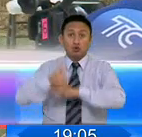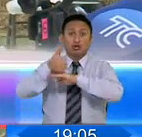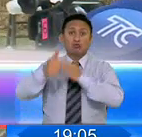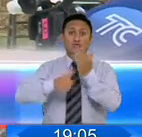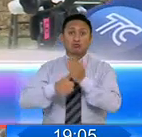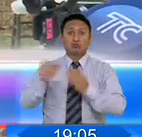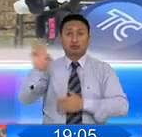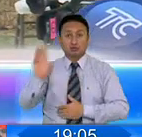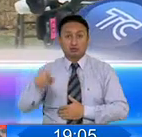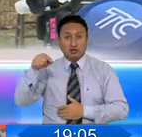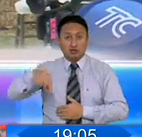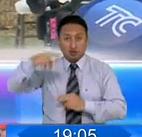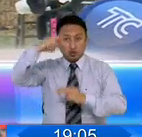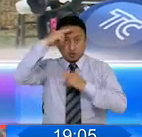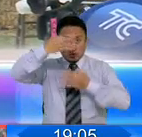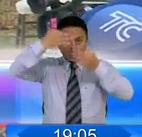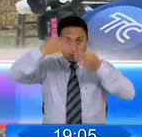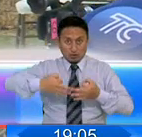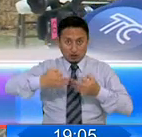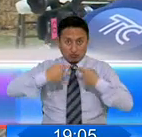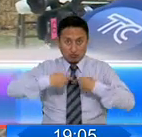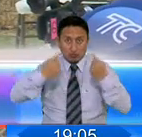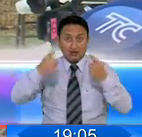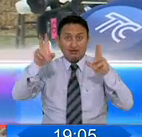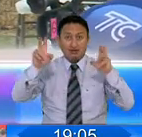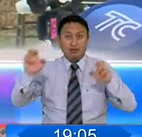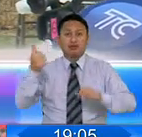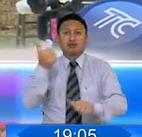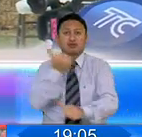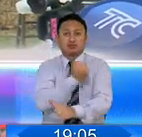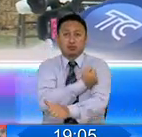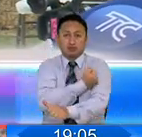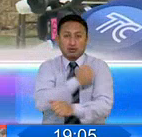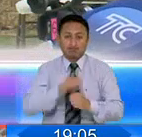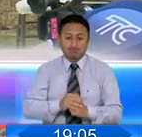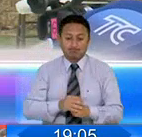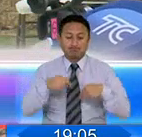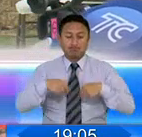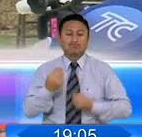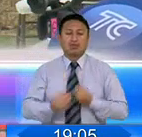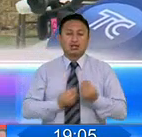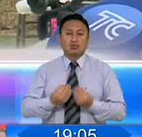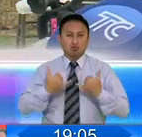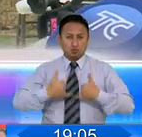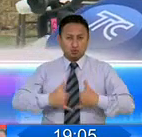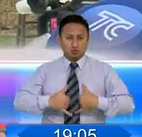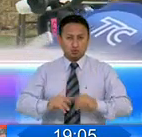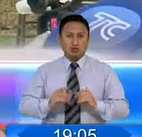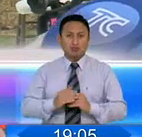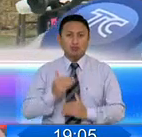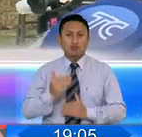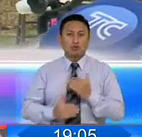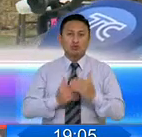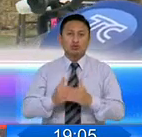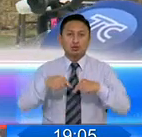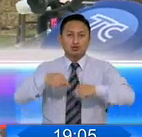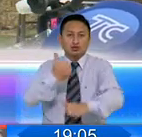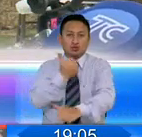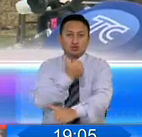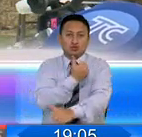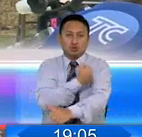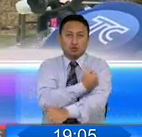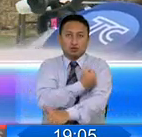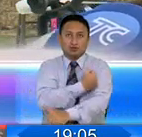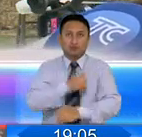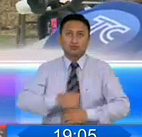las noticias oficiales en relación a todo el tema de vacunación. De momento lo que estamos haciendo es continuando con el proceso de inoculación con las vacunas